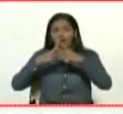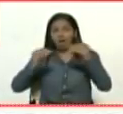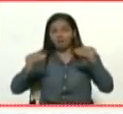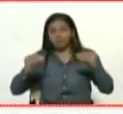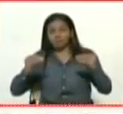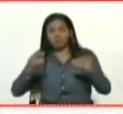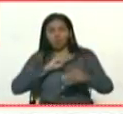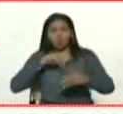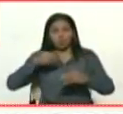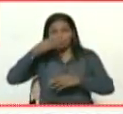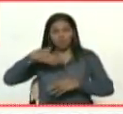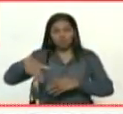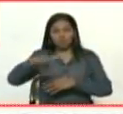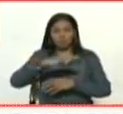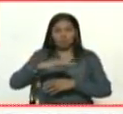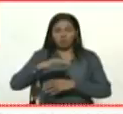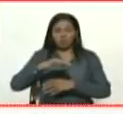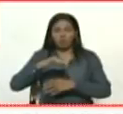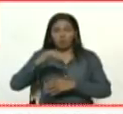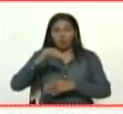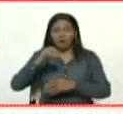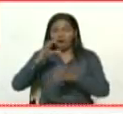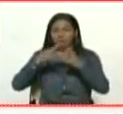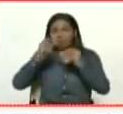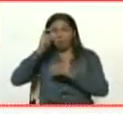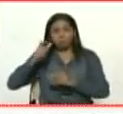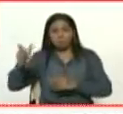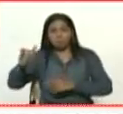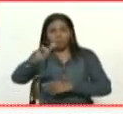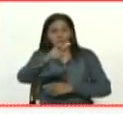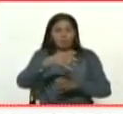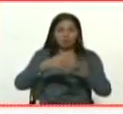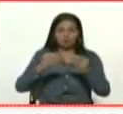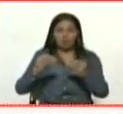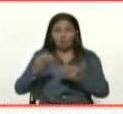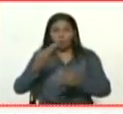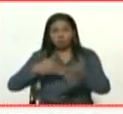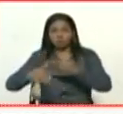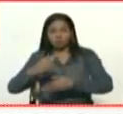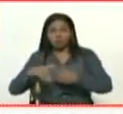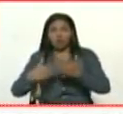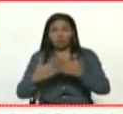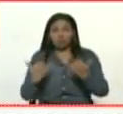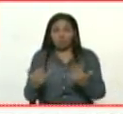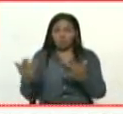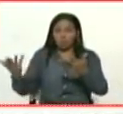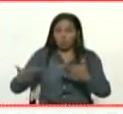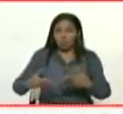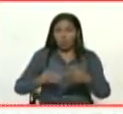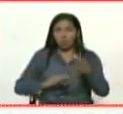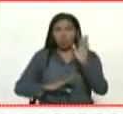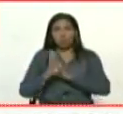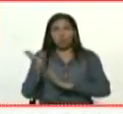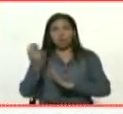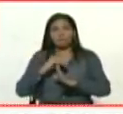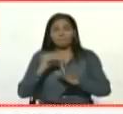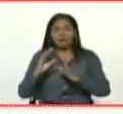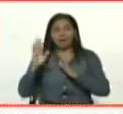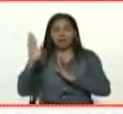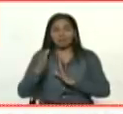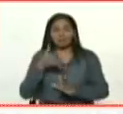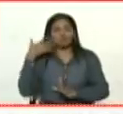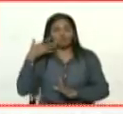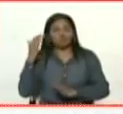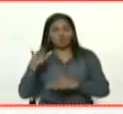a todo nuestro pueblo, a toda la ciudadanía. Los servicios que deben llegar y avanzar hacia grandes